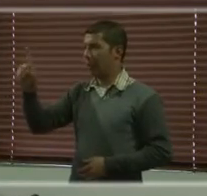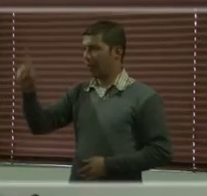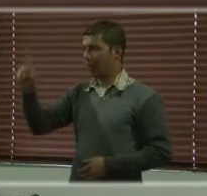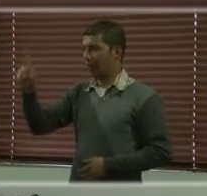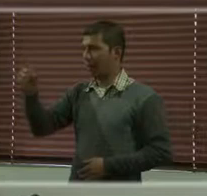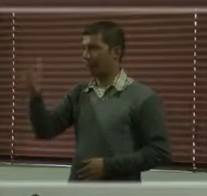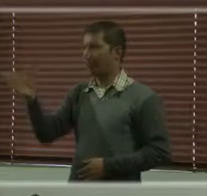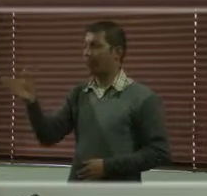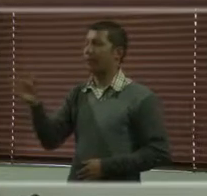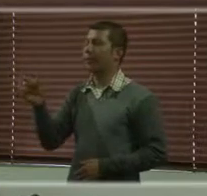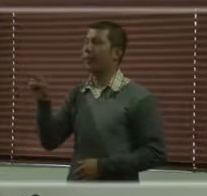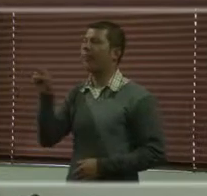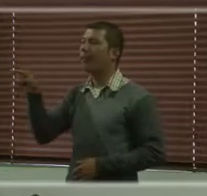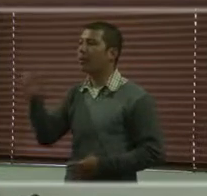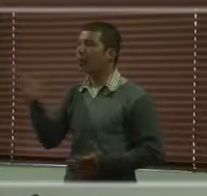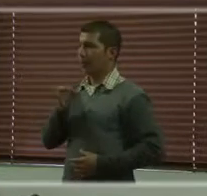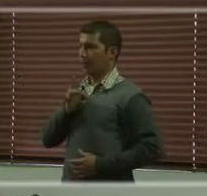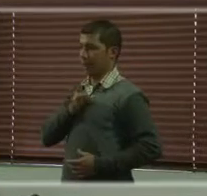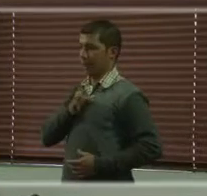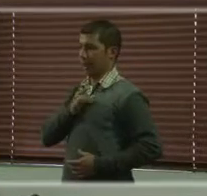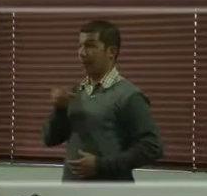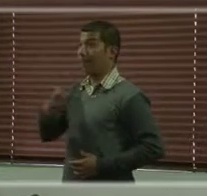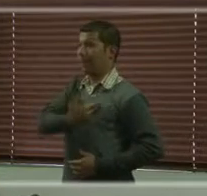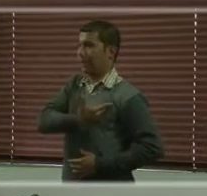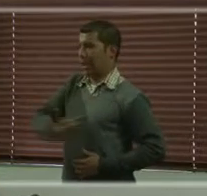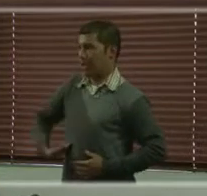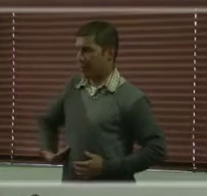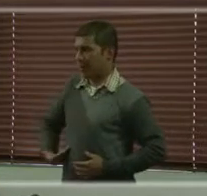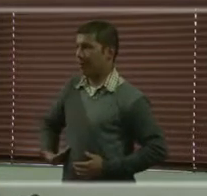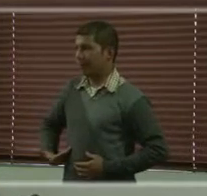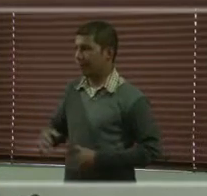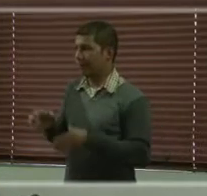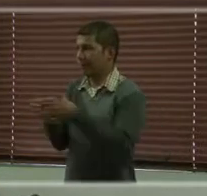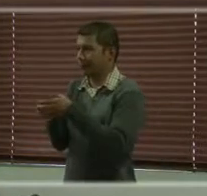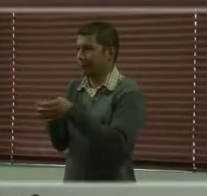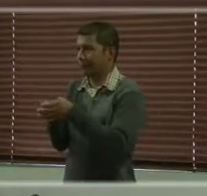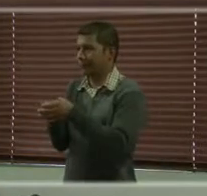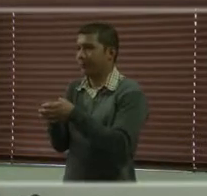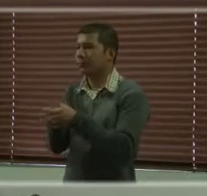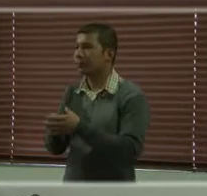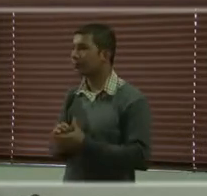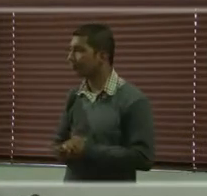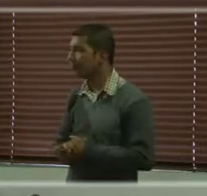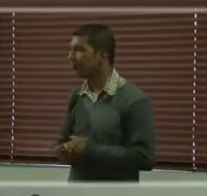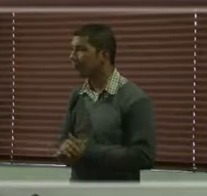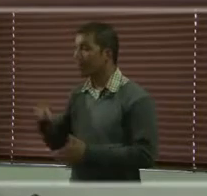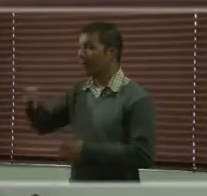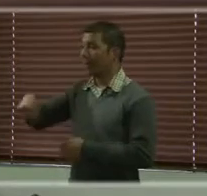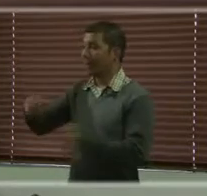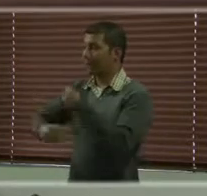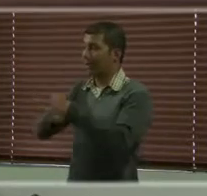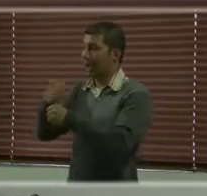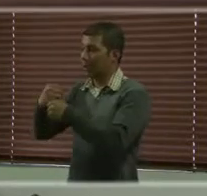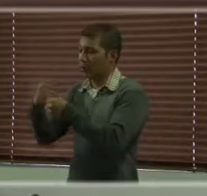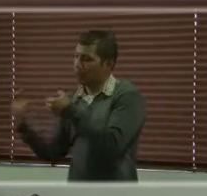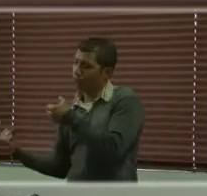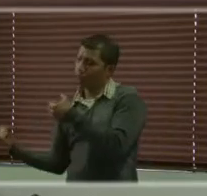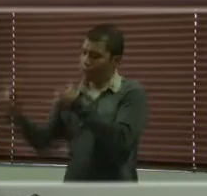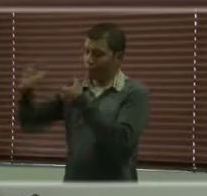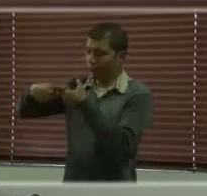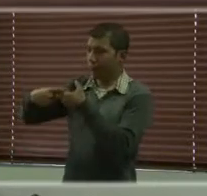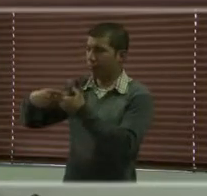chile este año se integra de Colombia Carlos Parra